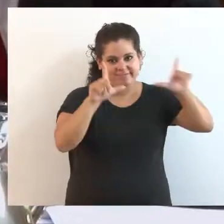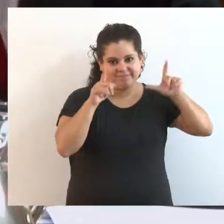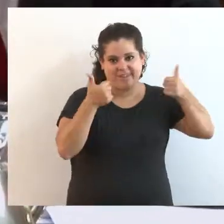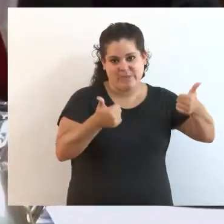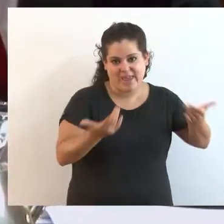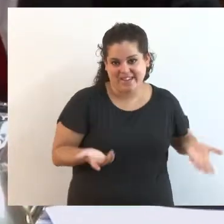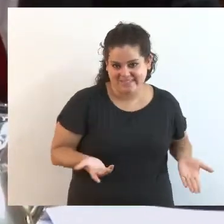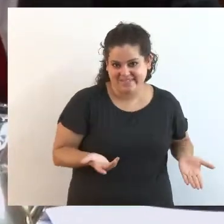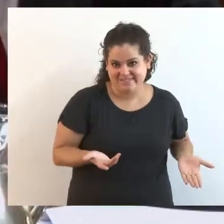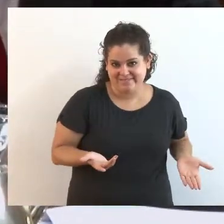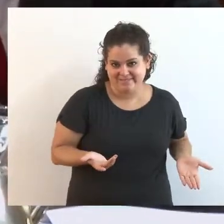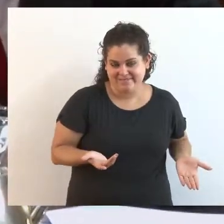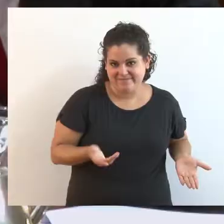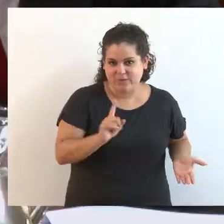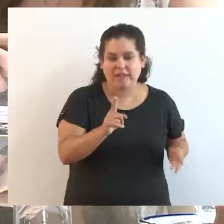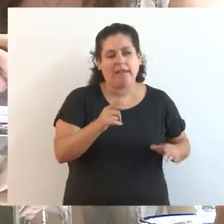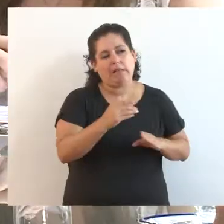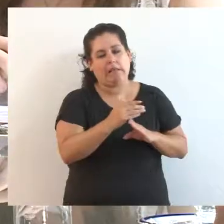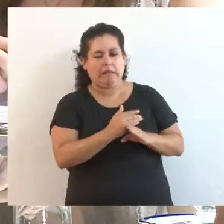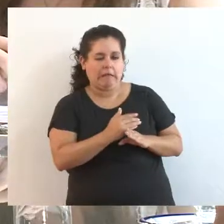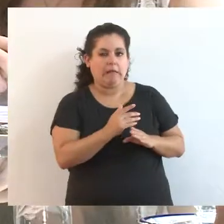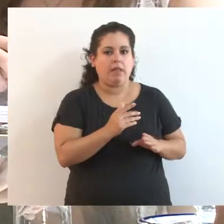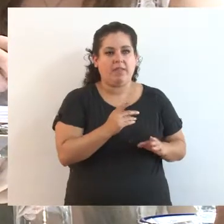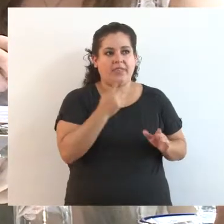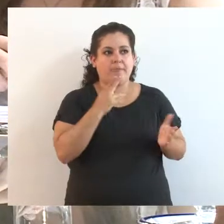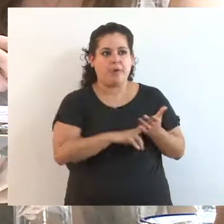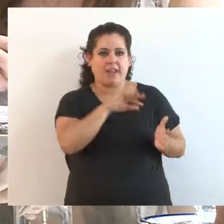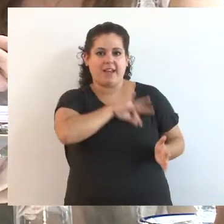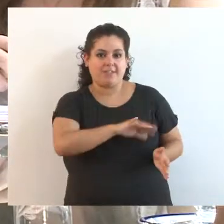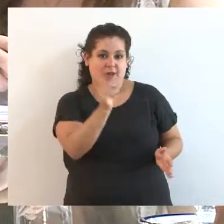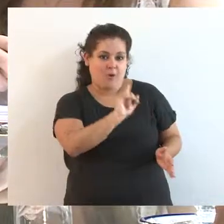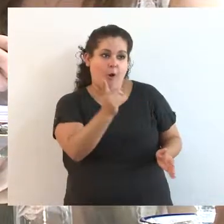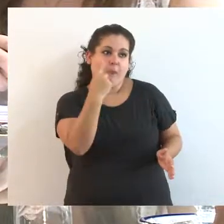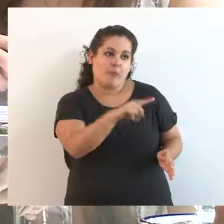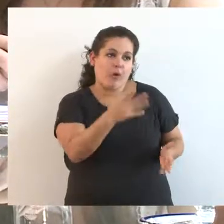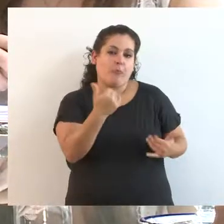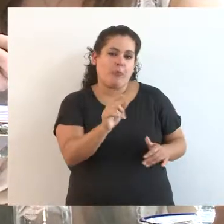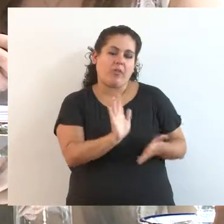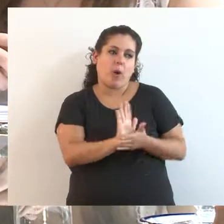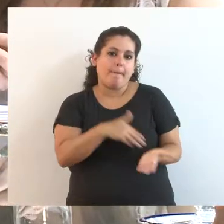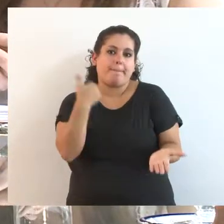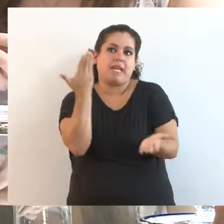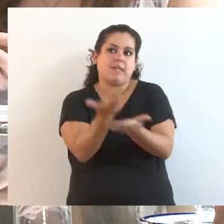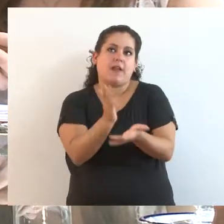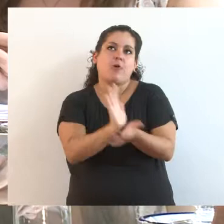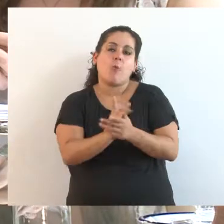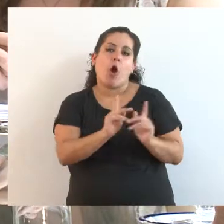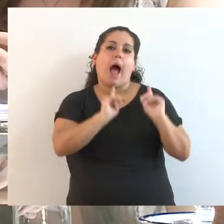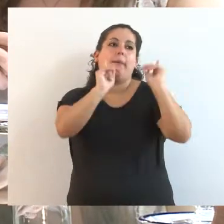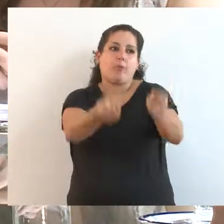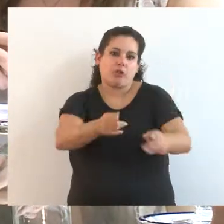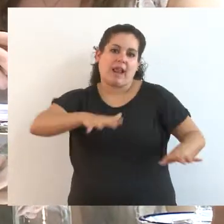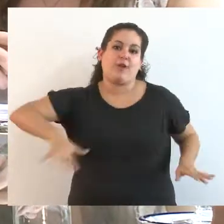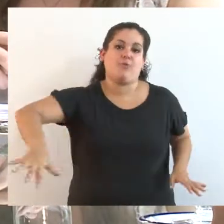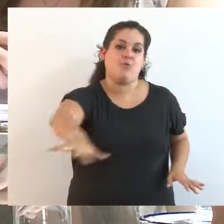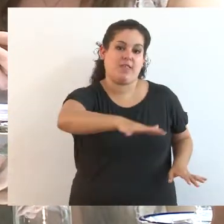hasta les vendría bien seguirlo haciendo. O sea, no lo van a deducir de las ganancias, pero lo van a poder presentar como